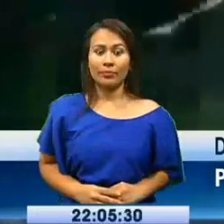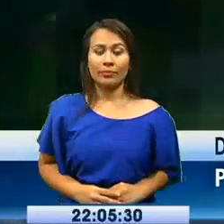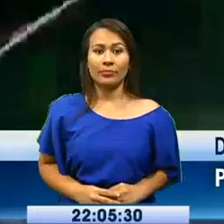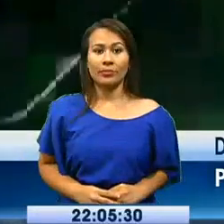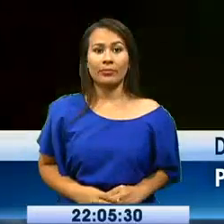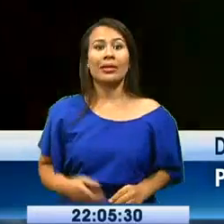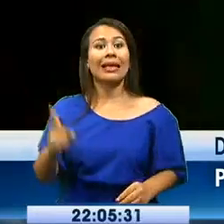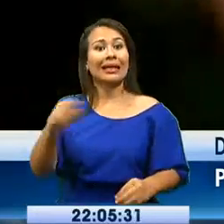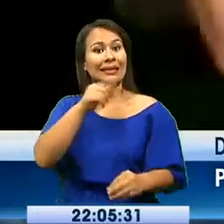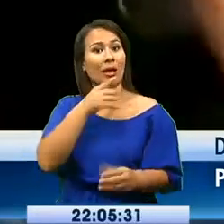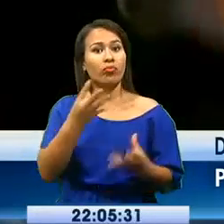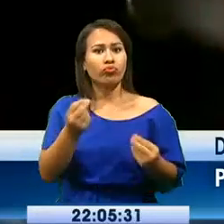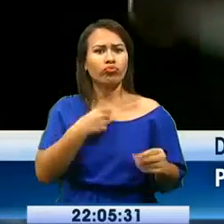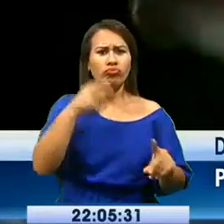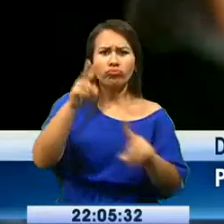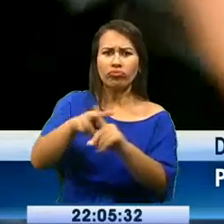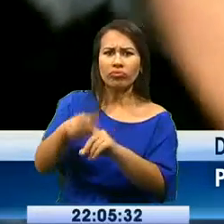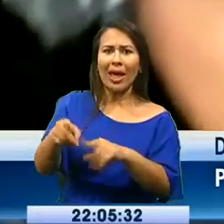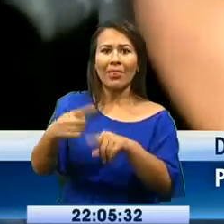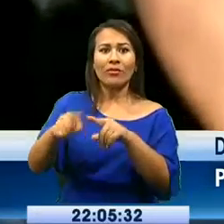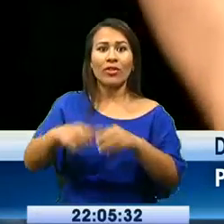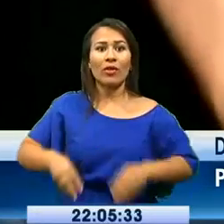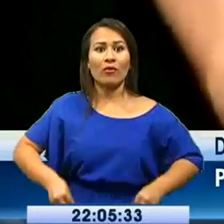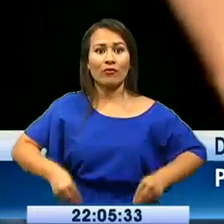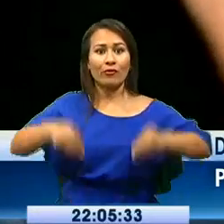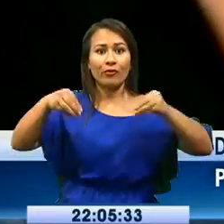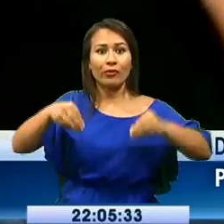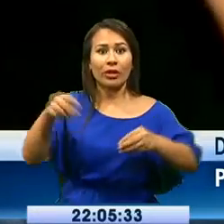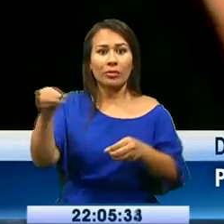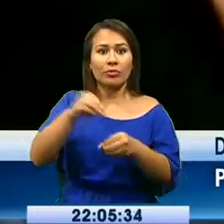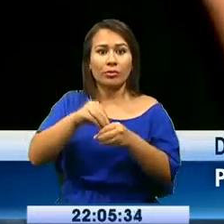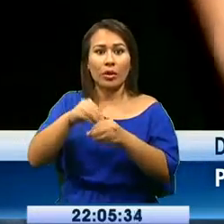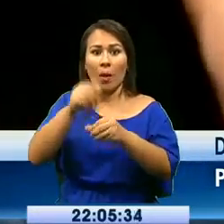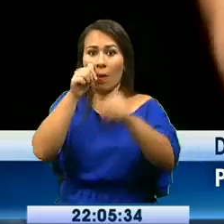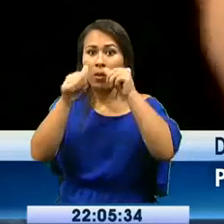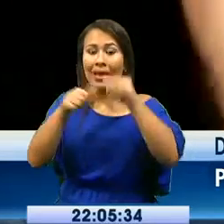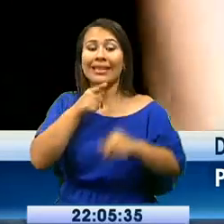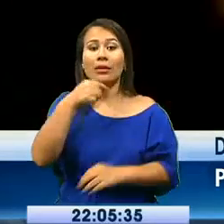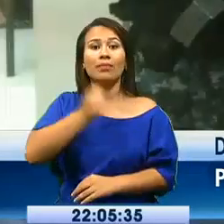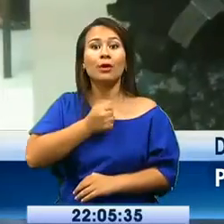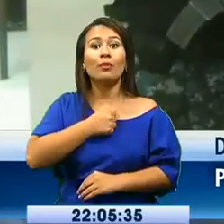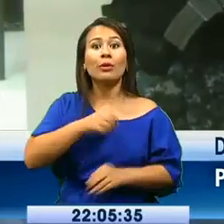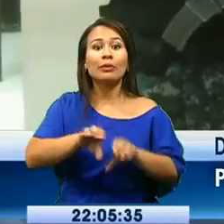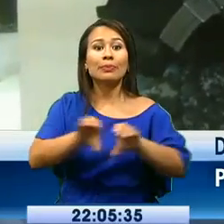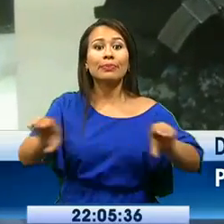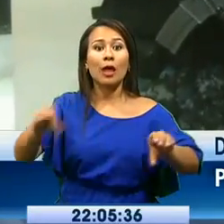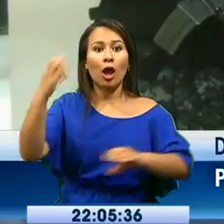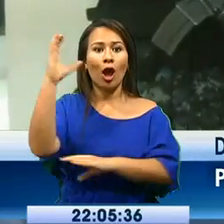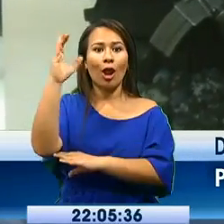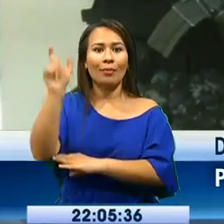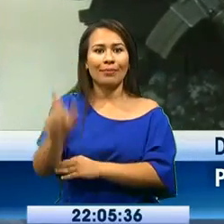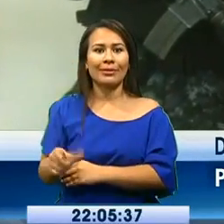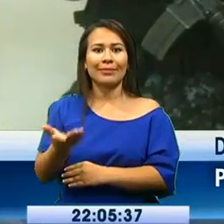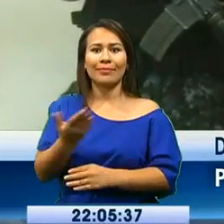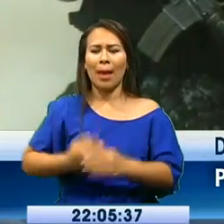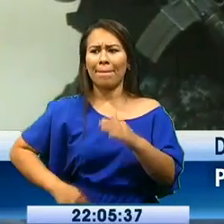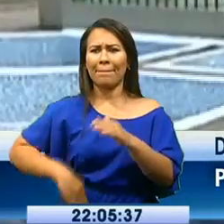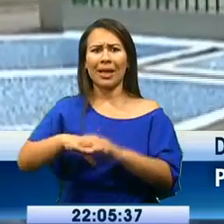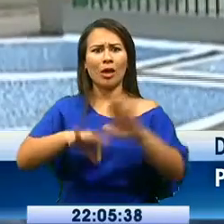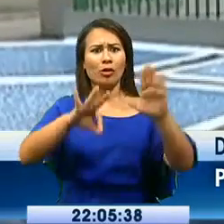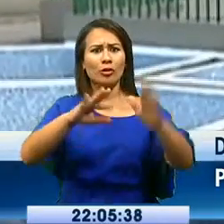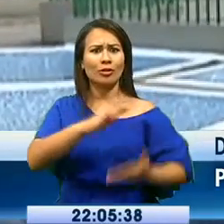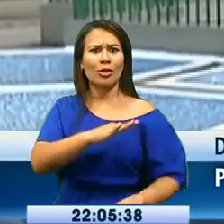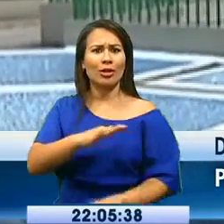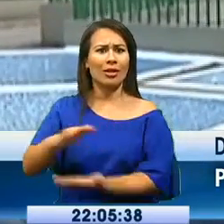Hábilmente encalitaron varias fundas que contenían marihuana. El dueño de la encomienda, un ciudadano colombiano, el peso de la droga sobrepasó los 8 kilos.